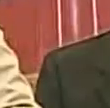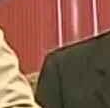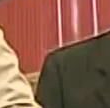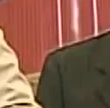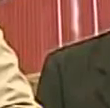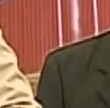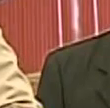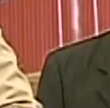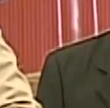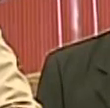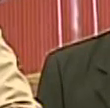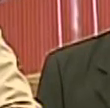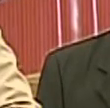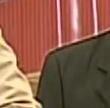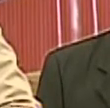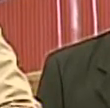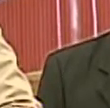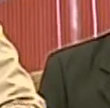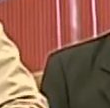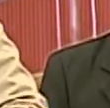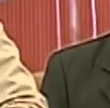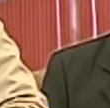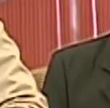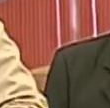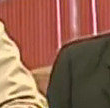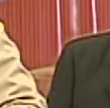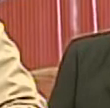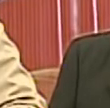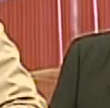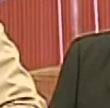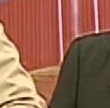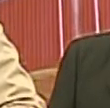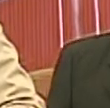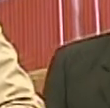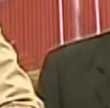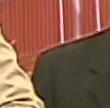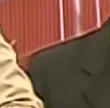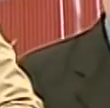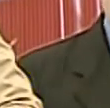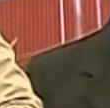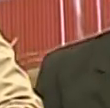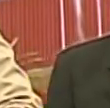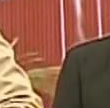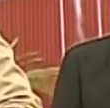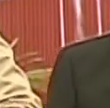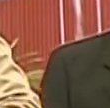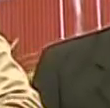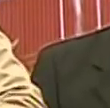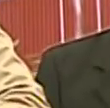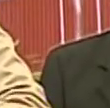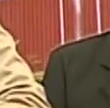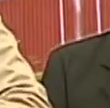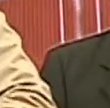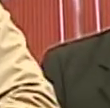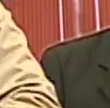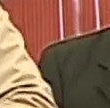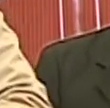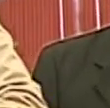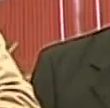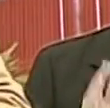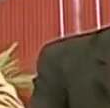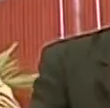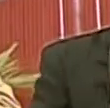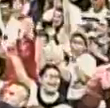vamos a enviarle un saludo muy especial a todos los que comen en cadena nacional de